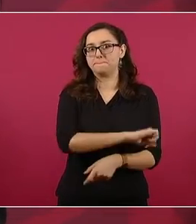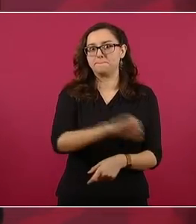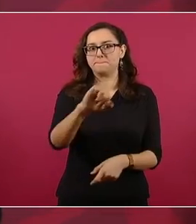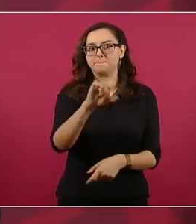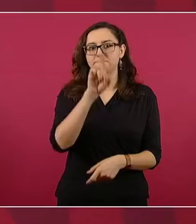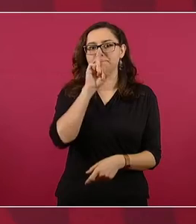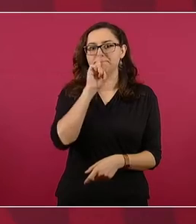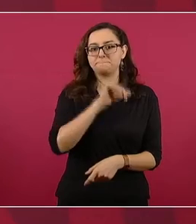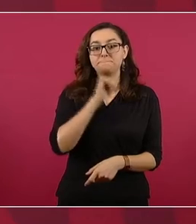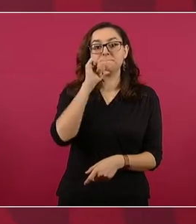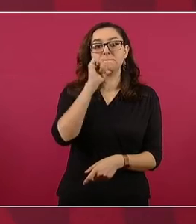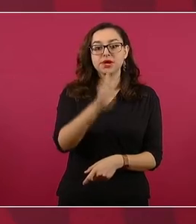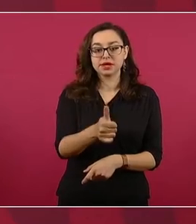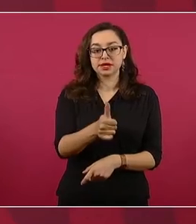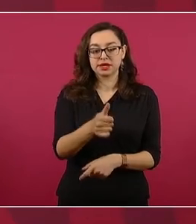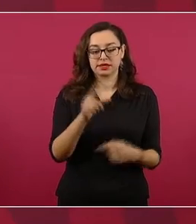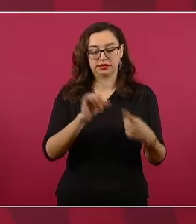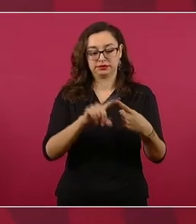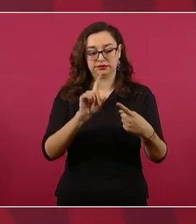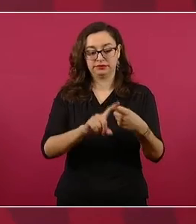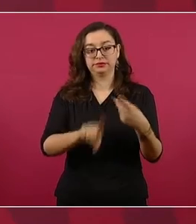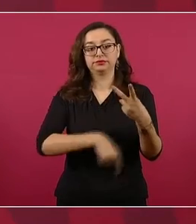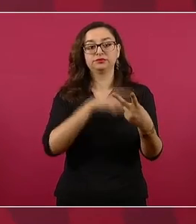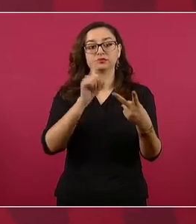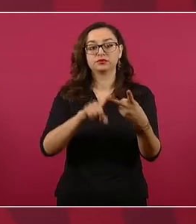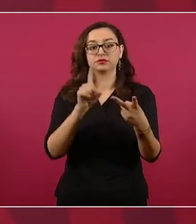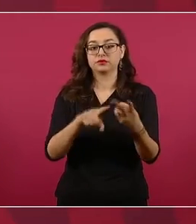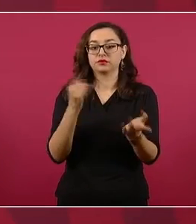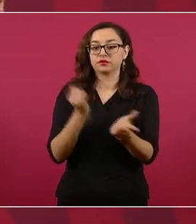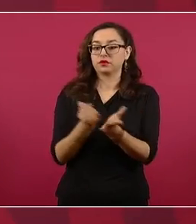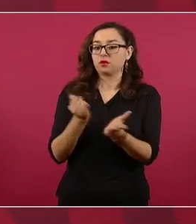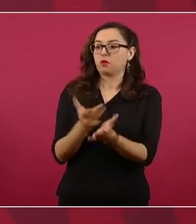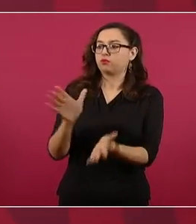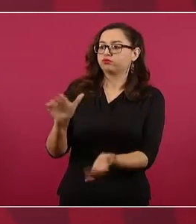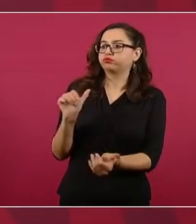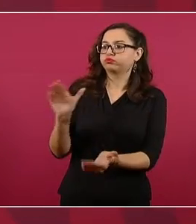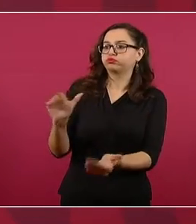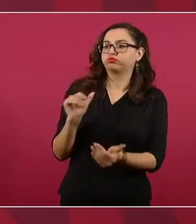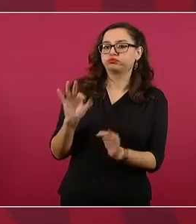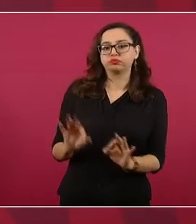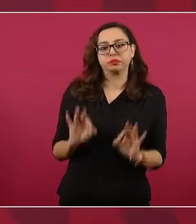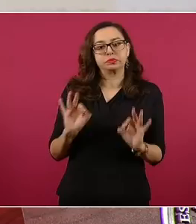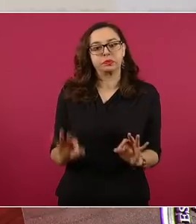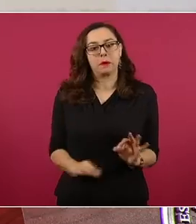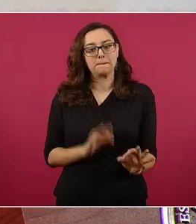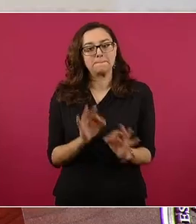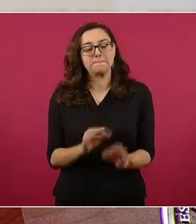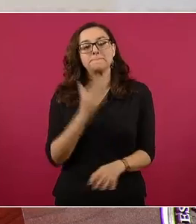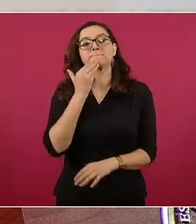no se nos ha caído la recaudación. Entonces, tenemos finanzas públicas sanas